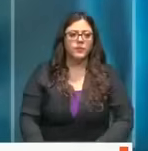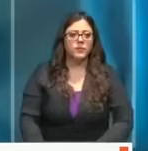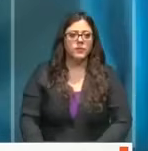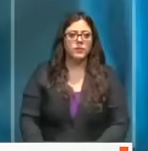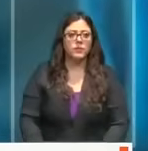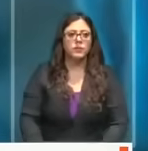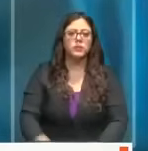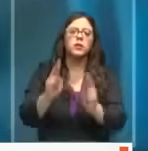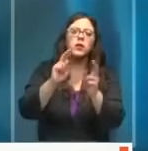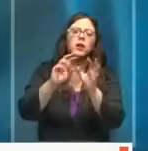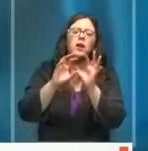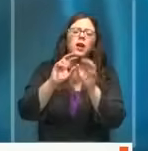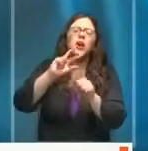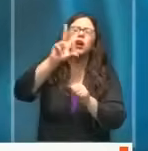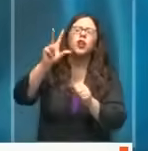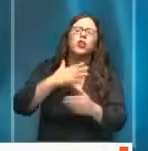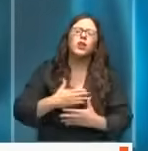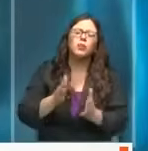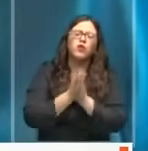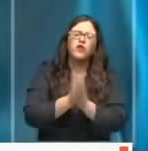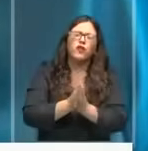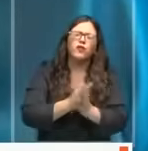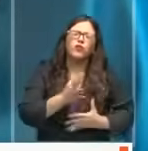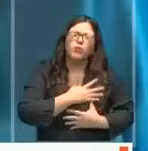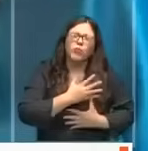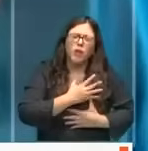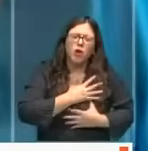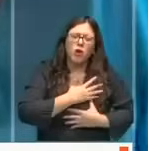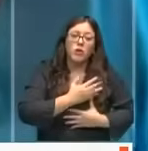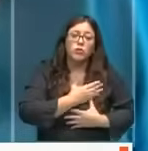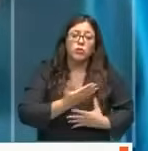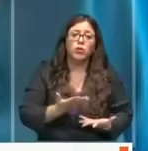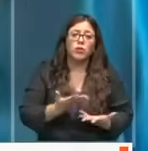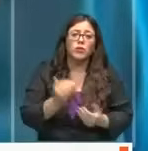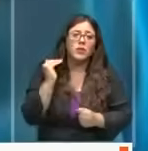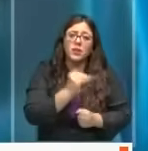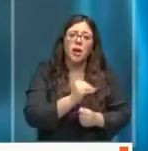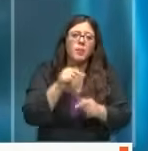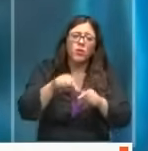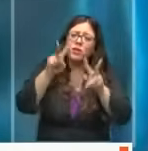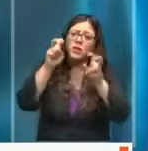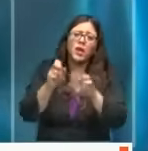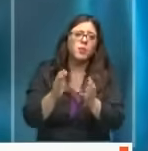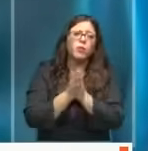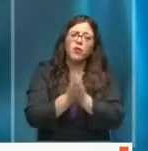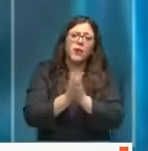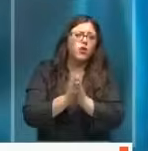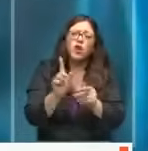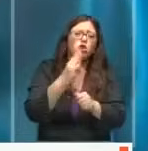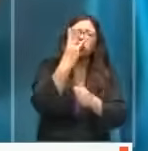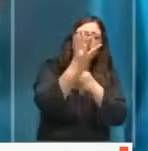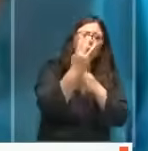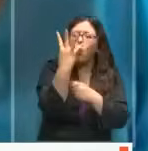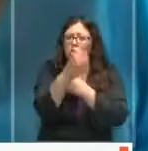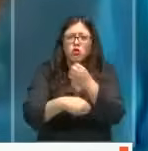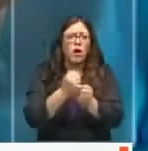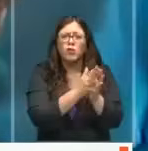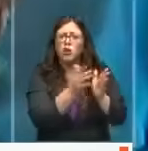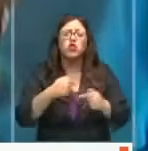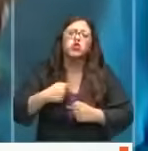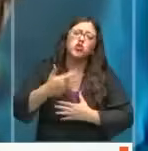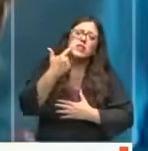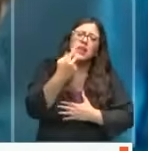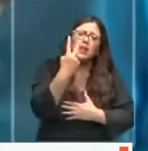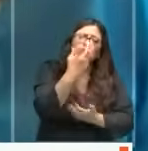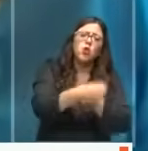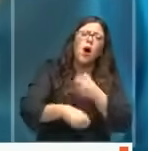Ojalá Dios quiera que este presidente se ponga la mano en el corazón y haga rápido esta cosa, que no pasen 3 ni 4 años. Tengo 72